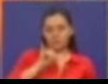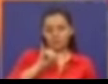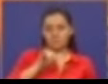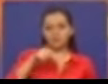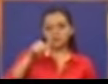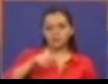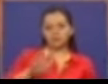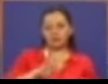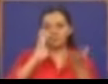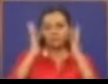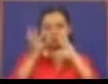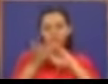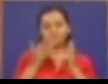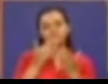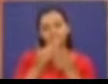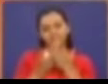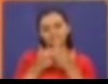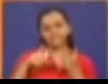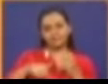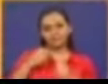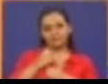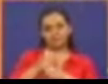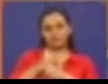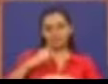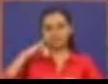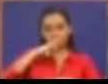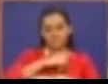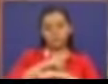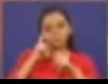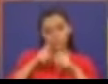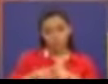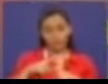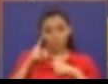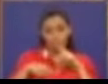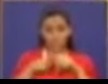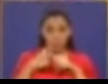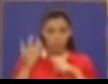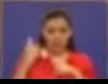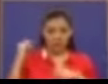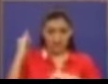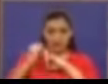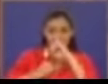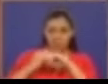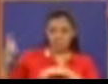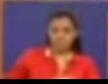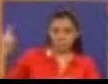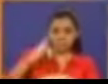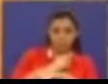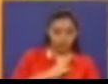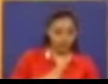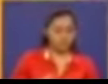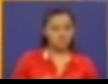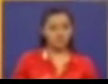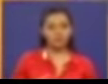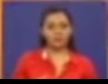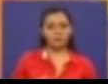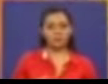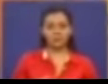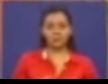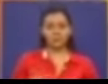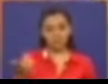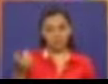Revolución Ciudadana, un aeropuerto espectacular que puede servir como aeropuerto internacional, pero ya tiene Napo, la Amazonía, tienen que ponerse las